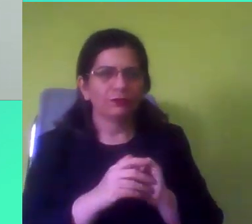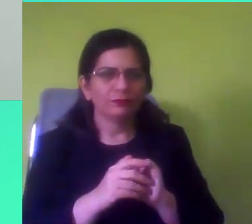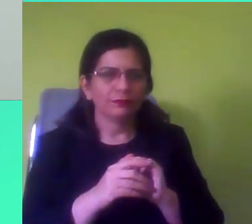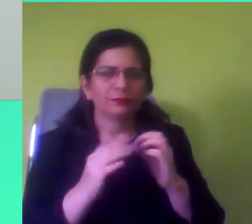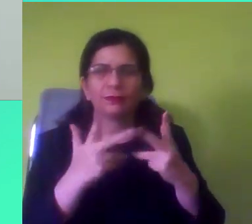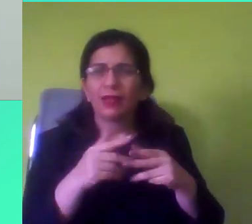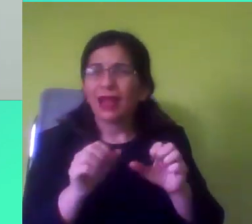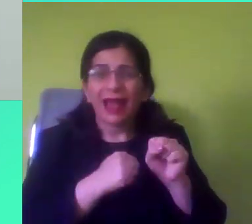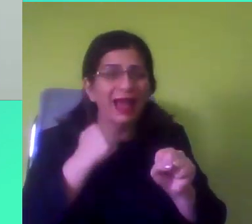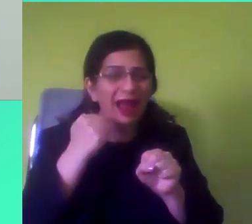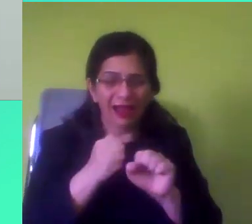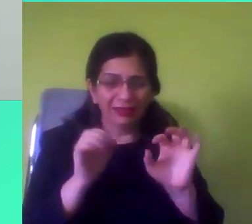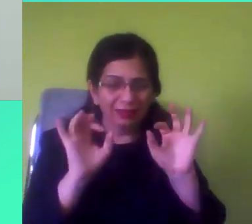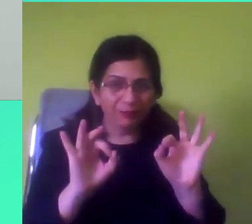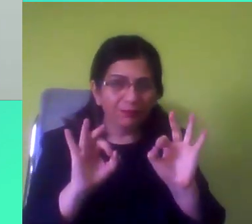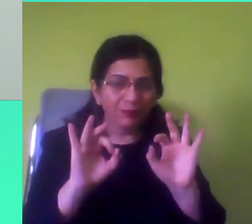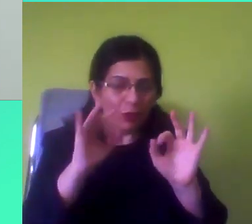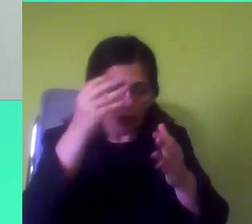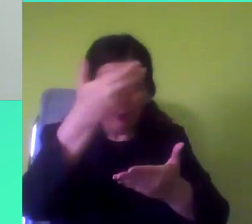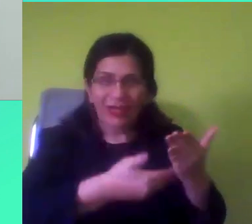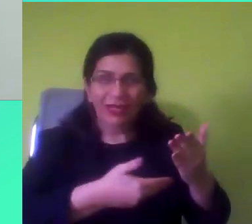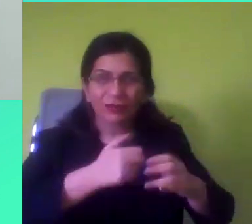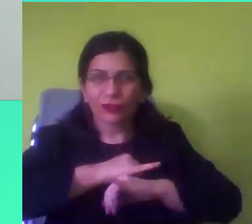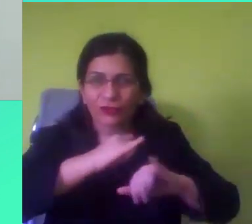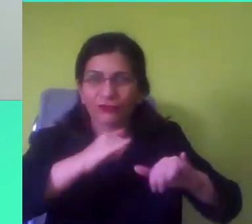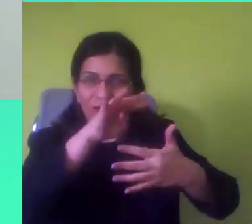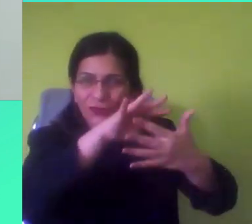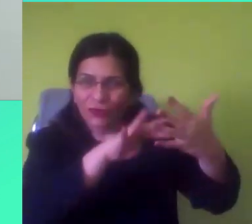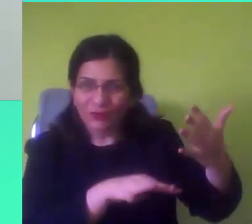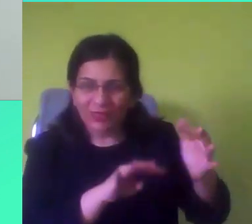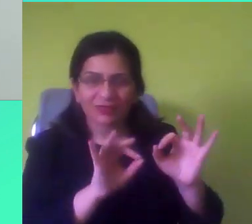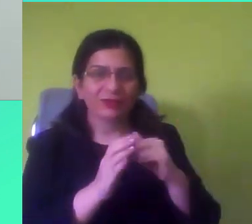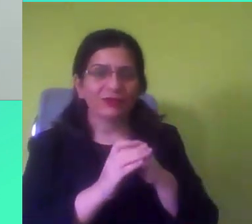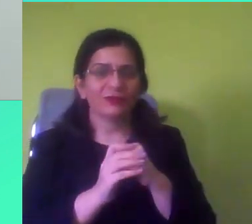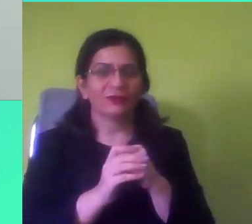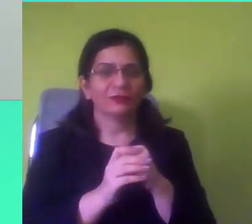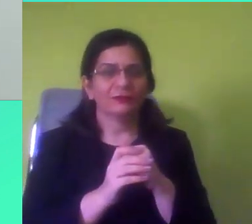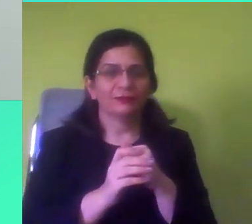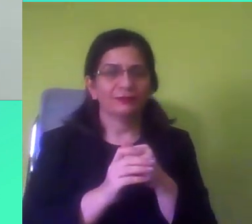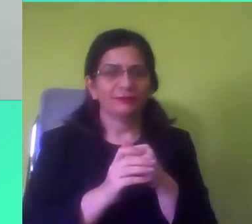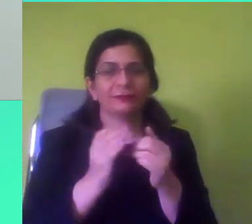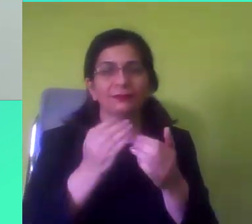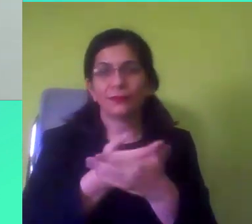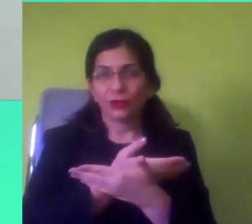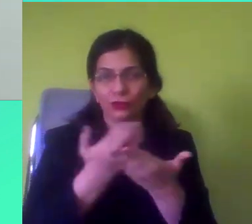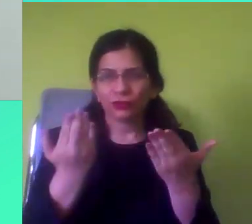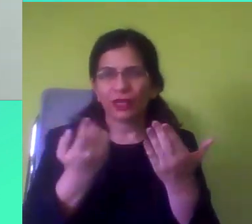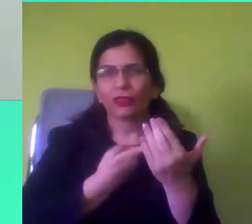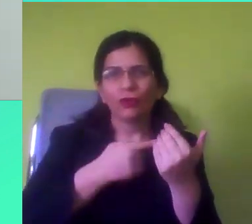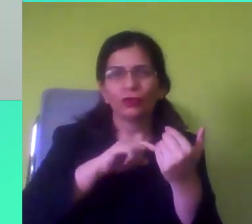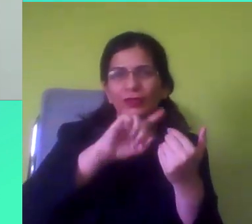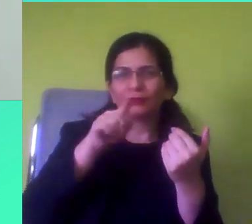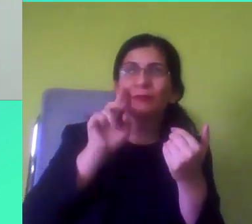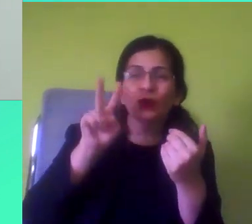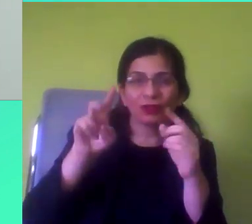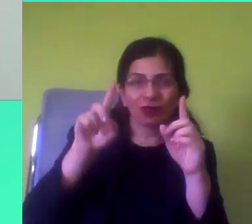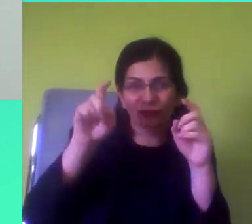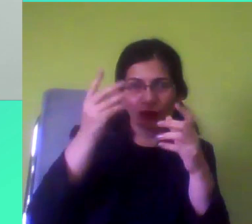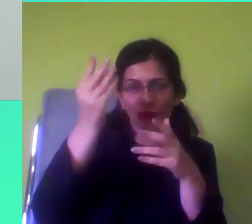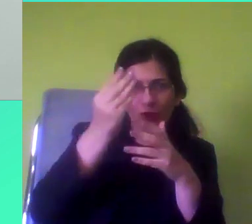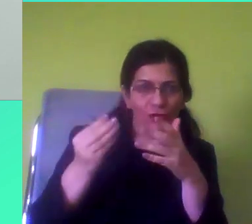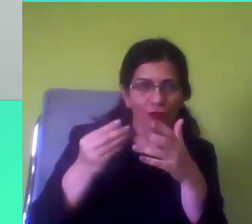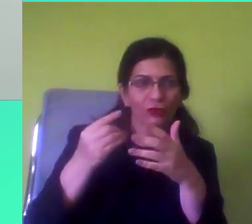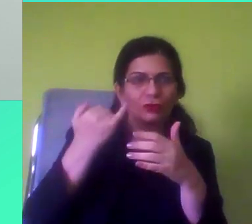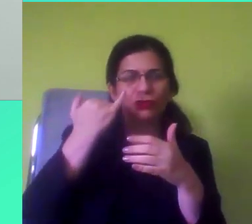digamos, el obtener estos resultados, ¿no? Desde estar arriba de un glaciar y hacer toda